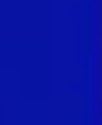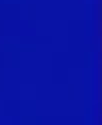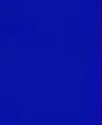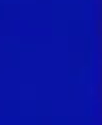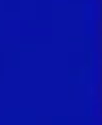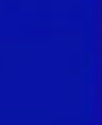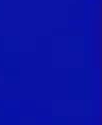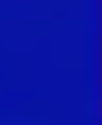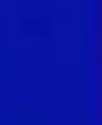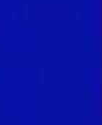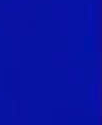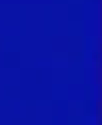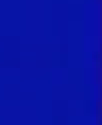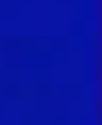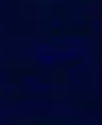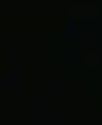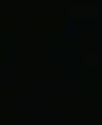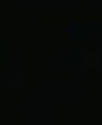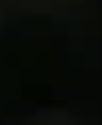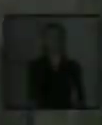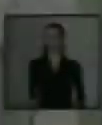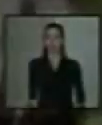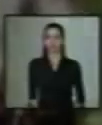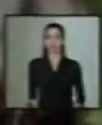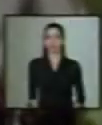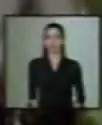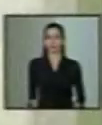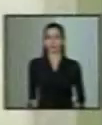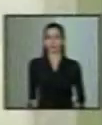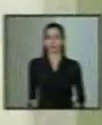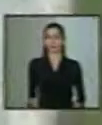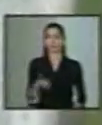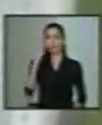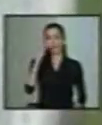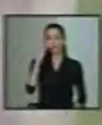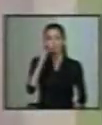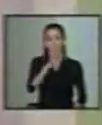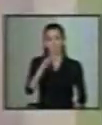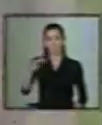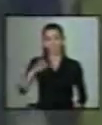Consejo Nacional de Televisión. Niños delincuentes, tres.